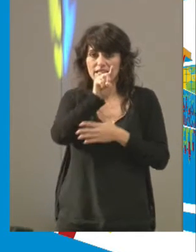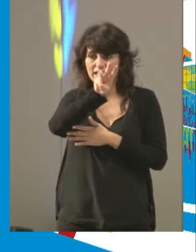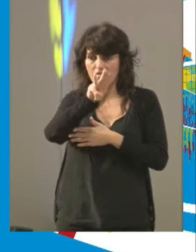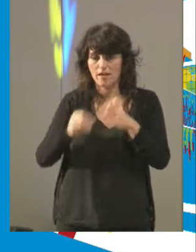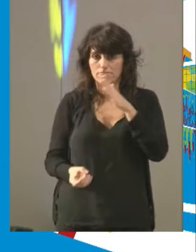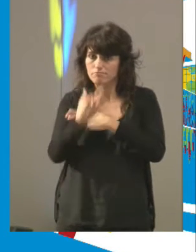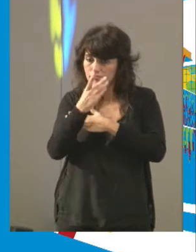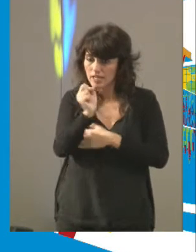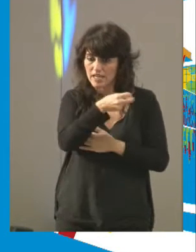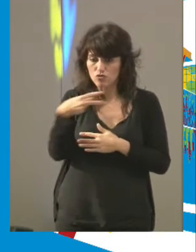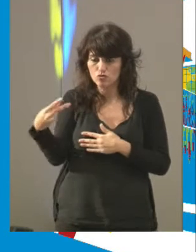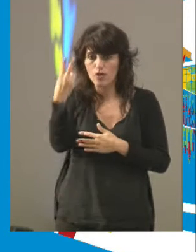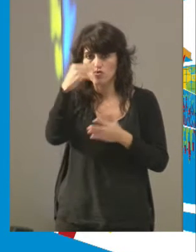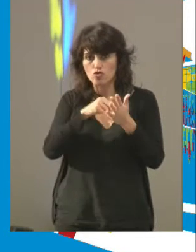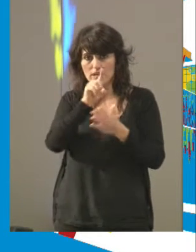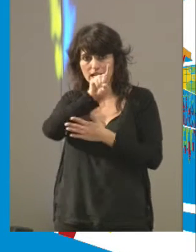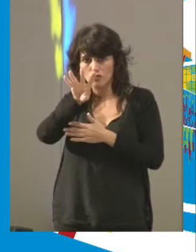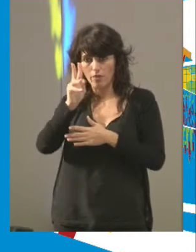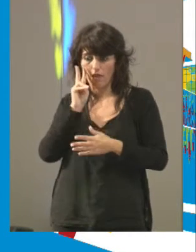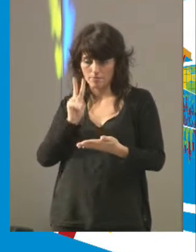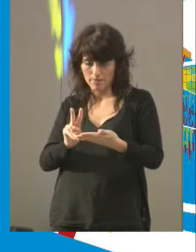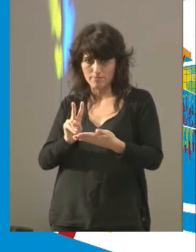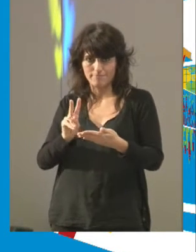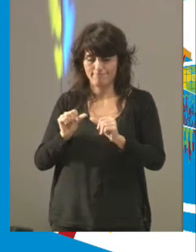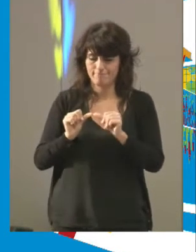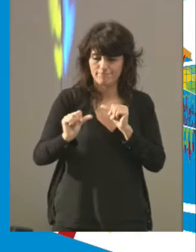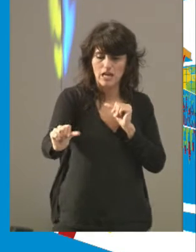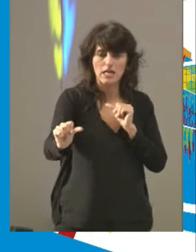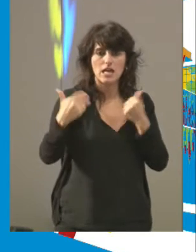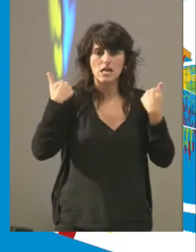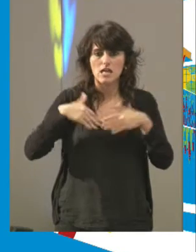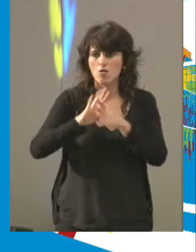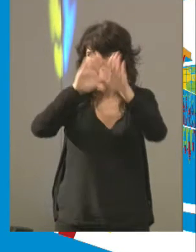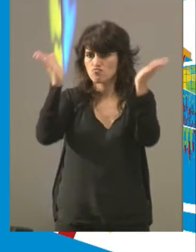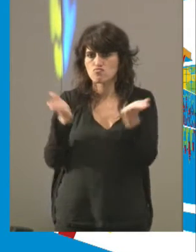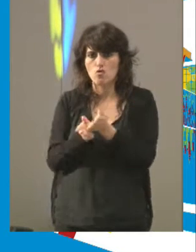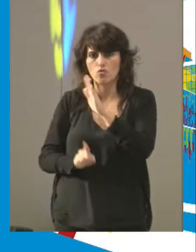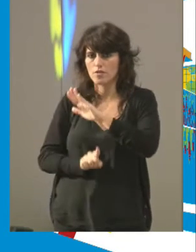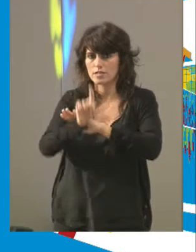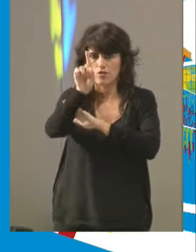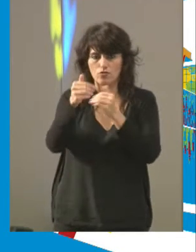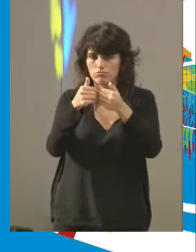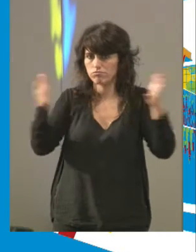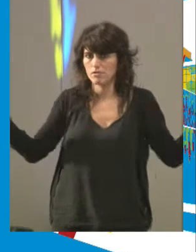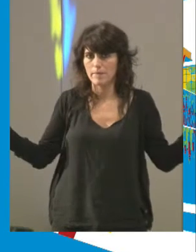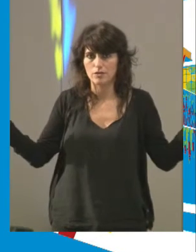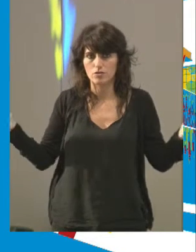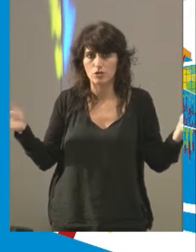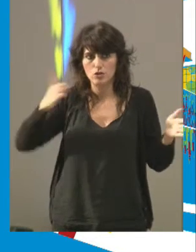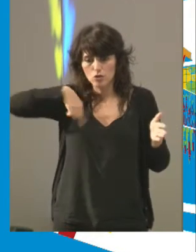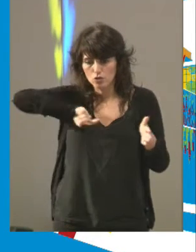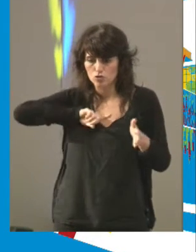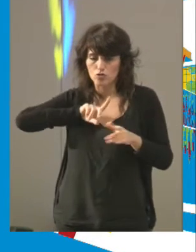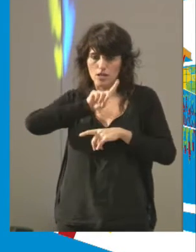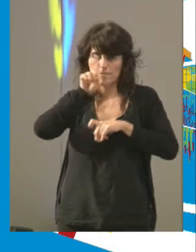los resultados se obtienen en el 2014, a partir de ahí se ha abierto un gran mundo de desarrollo. Tuvimos, por marcar